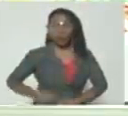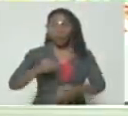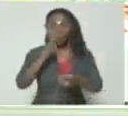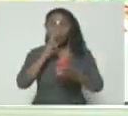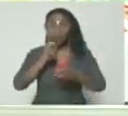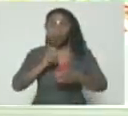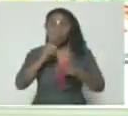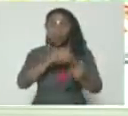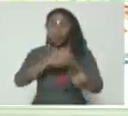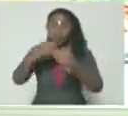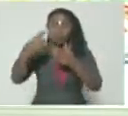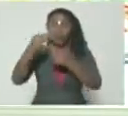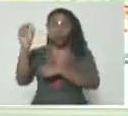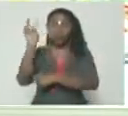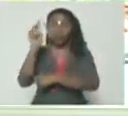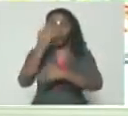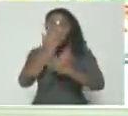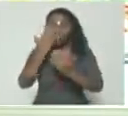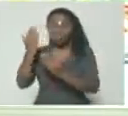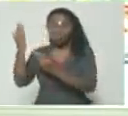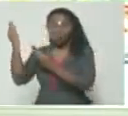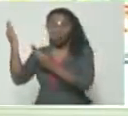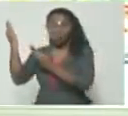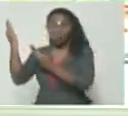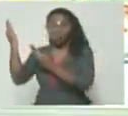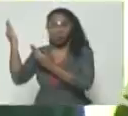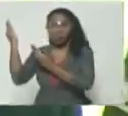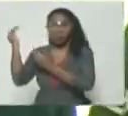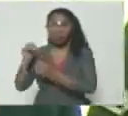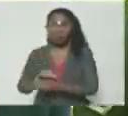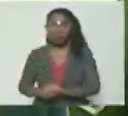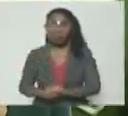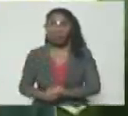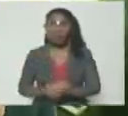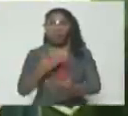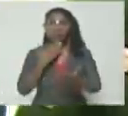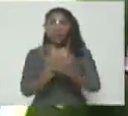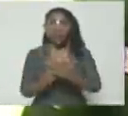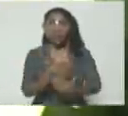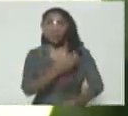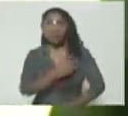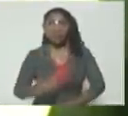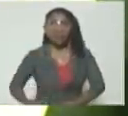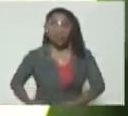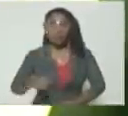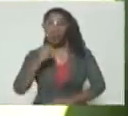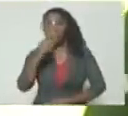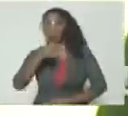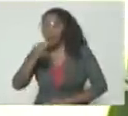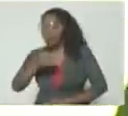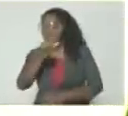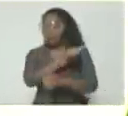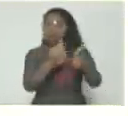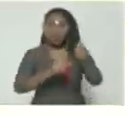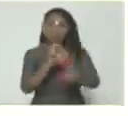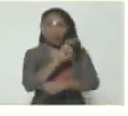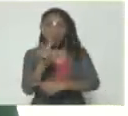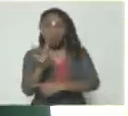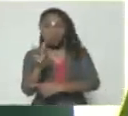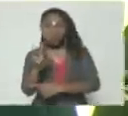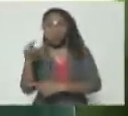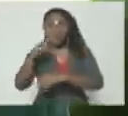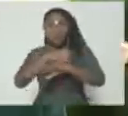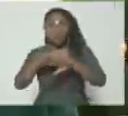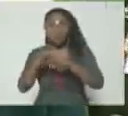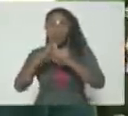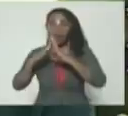de Exportación de Venezuela. Adelante. Muchas gracias, presidente. Buenas tardes, vicepresidenta, ministro Castro. Buenas tardes